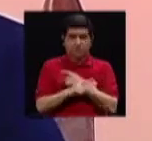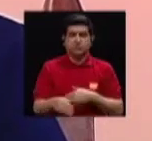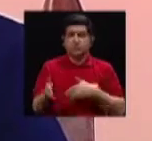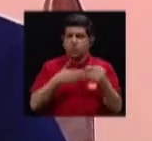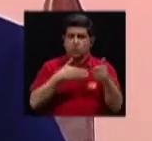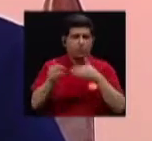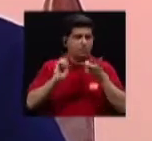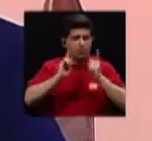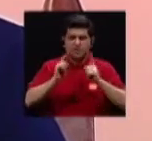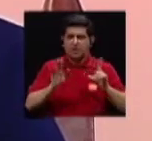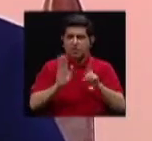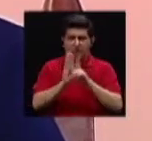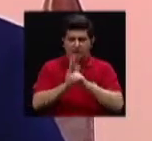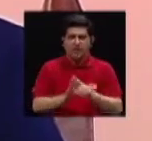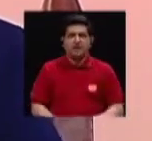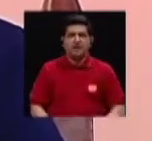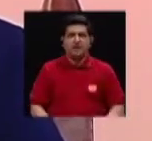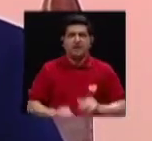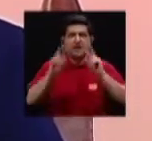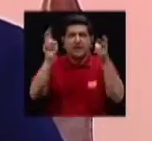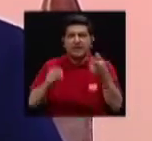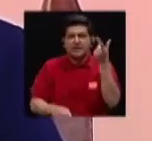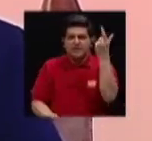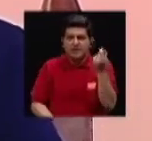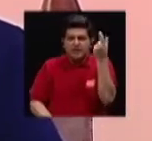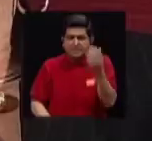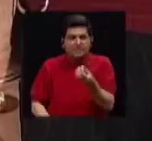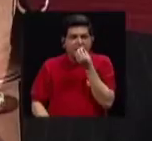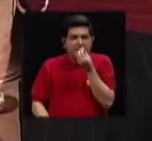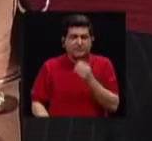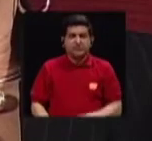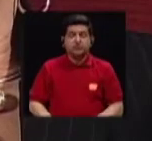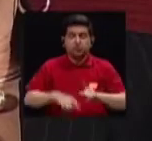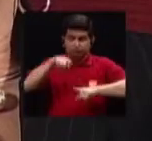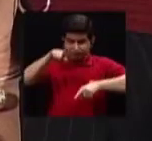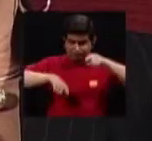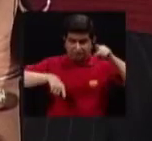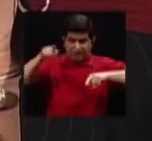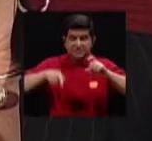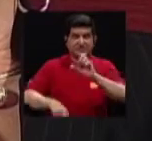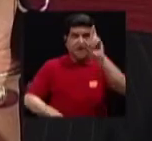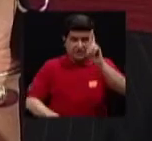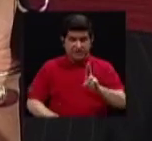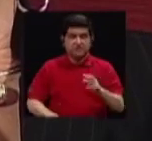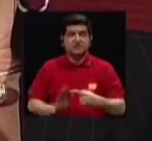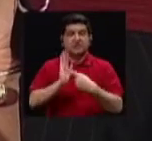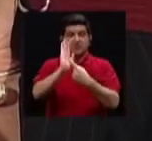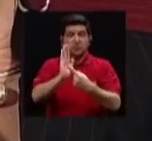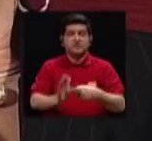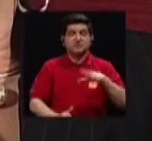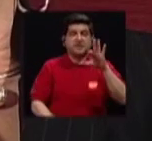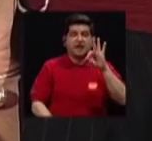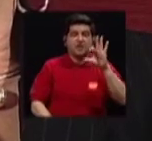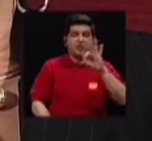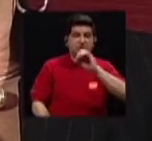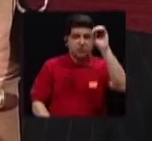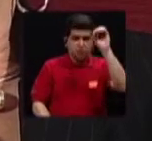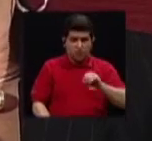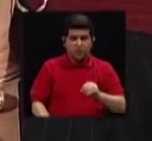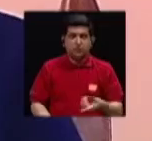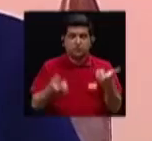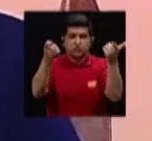derecho. En el tema de pensiones alimentarias, ciertamente las estadísticas en Costa Rica nos dicen que el 99% de los